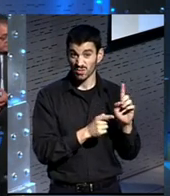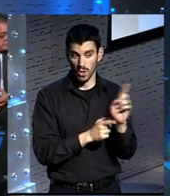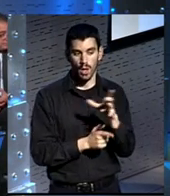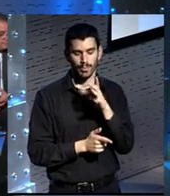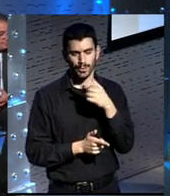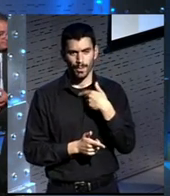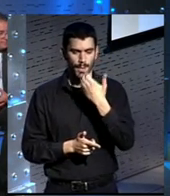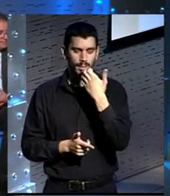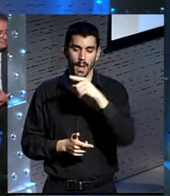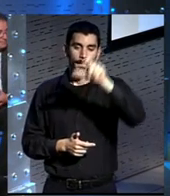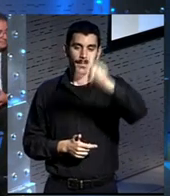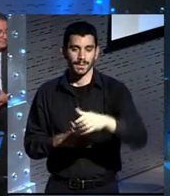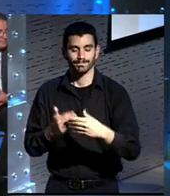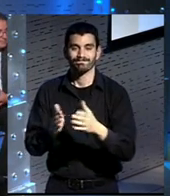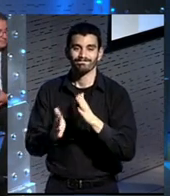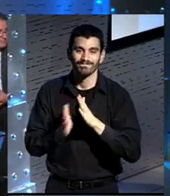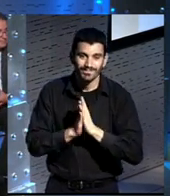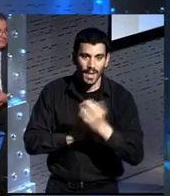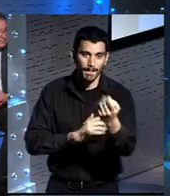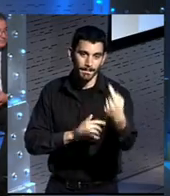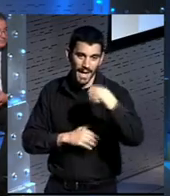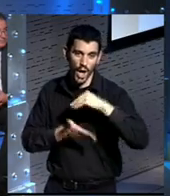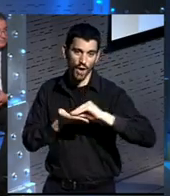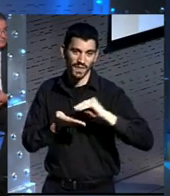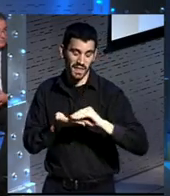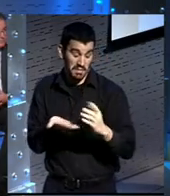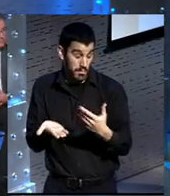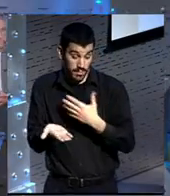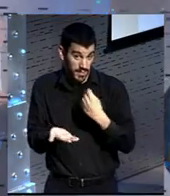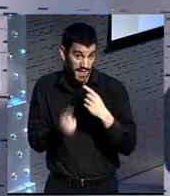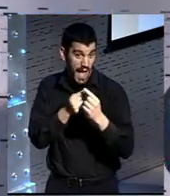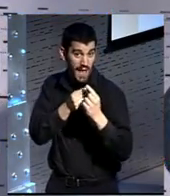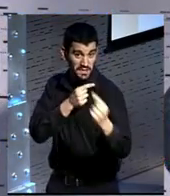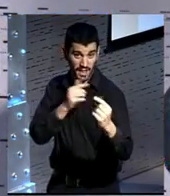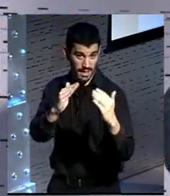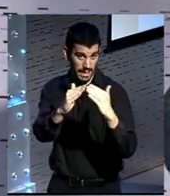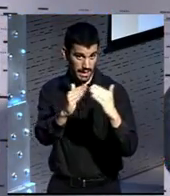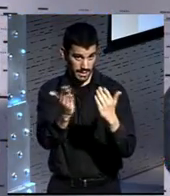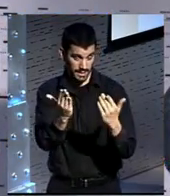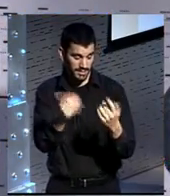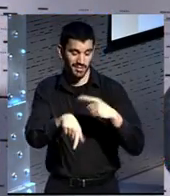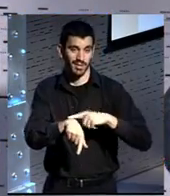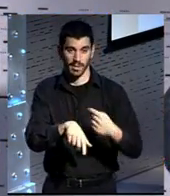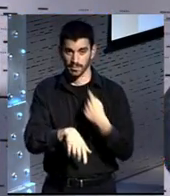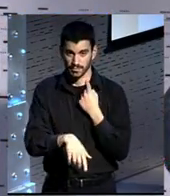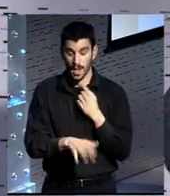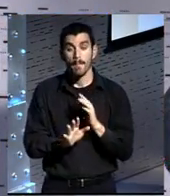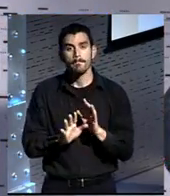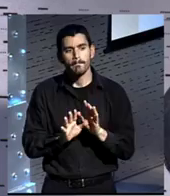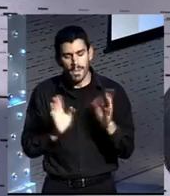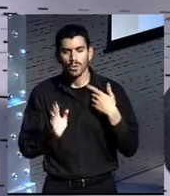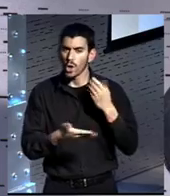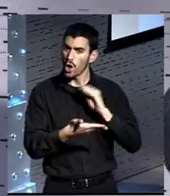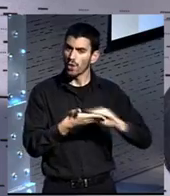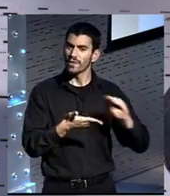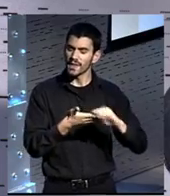que vaya a la oficina a hacer algo que podría hacer perfectamente a distancia. Sin embargo, una oficina sí que le va a